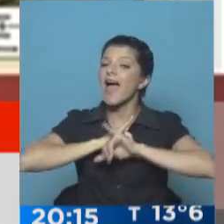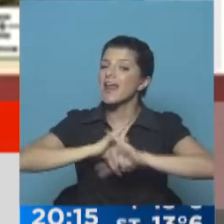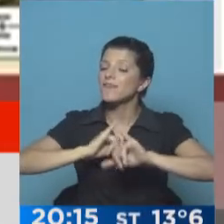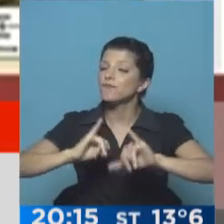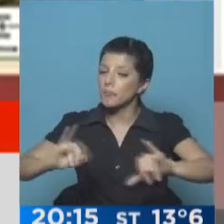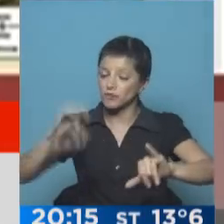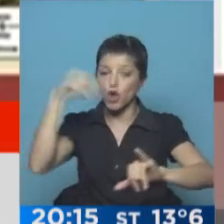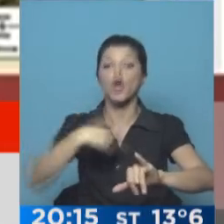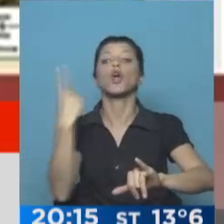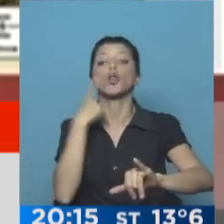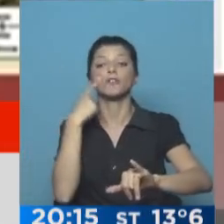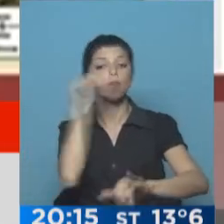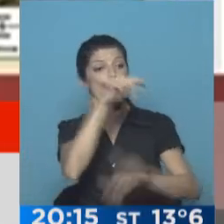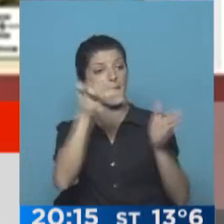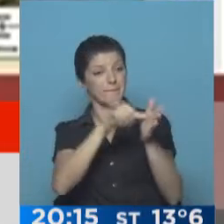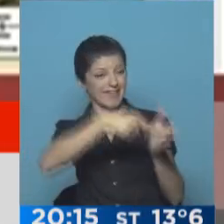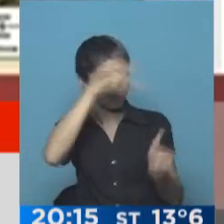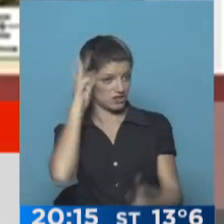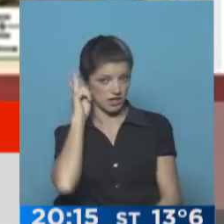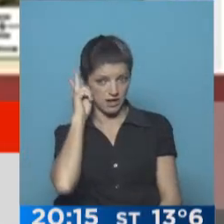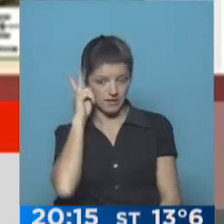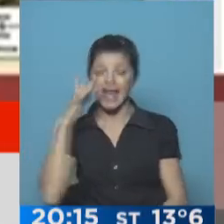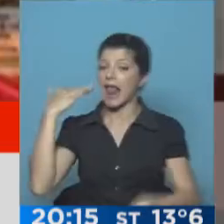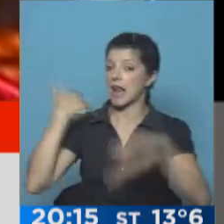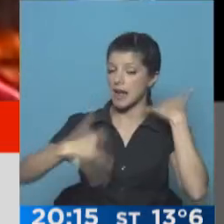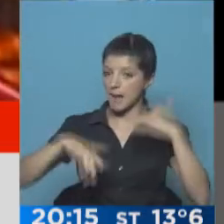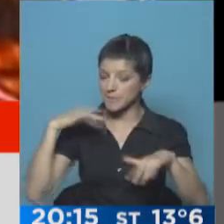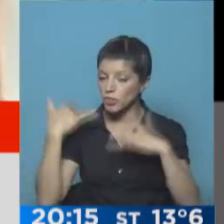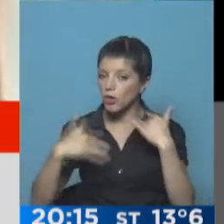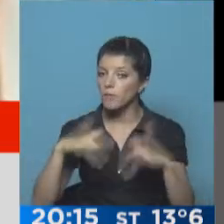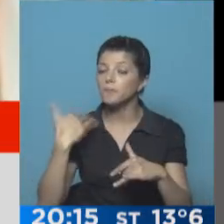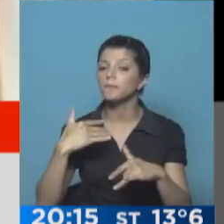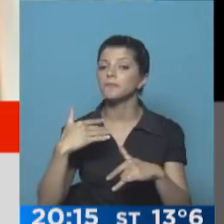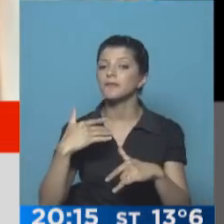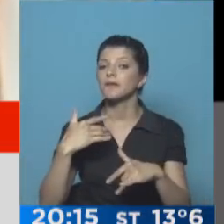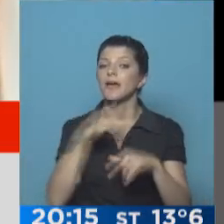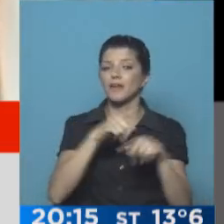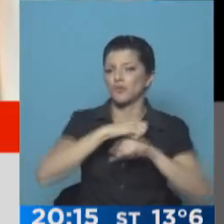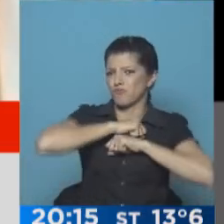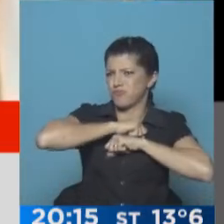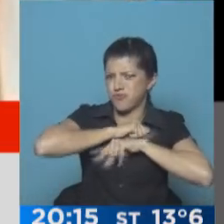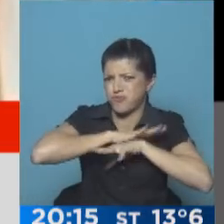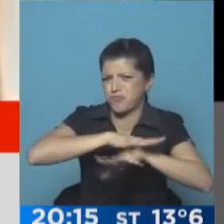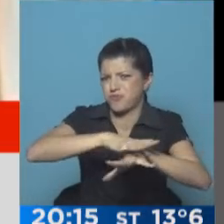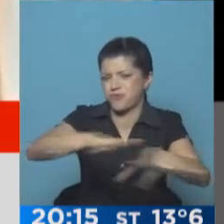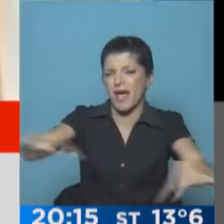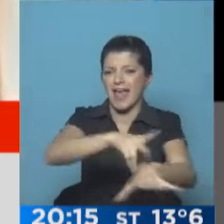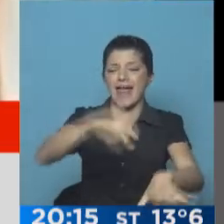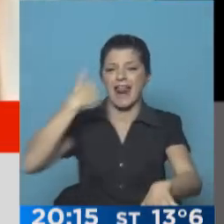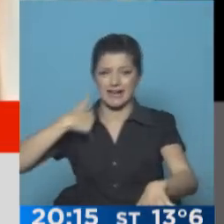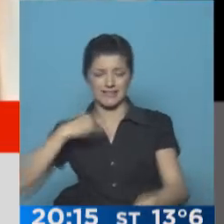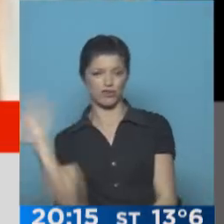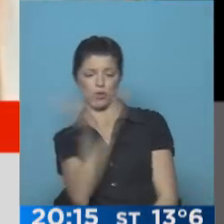llegando desde Chile. Rápidamente tuvo repercusión en la República